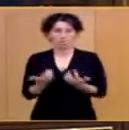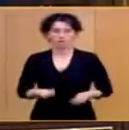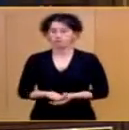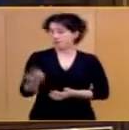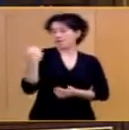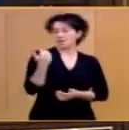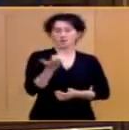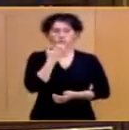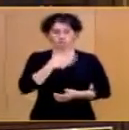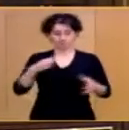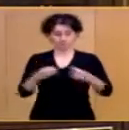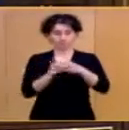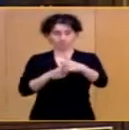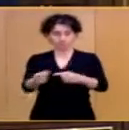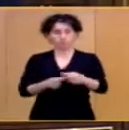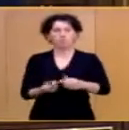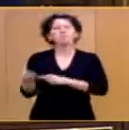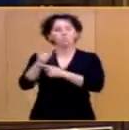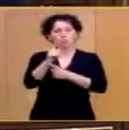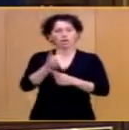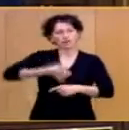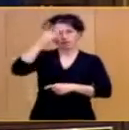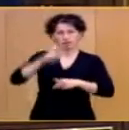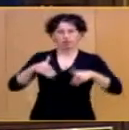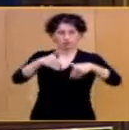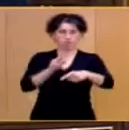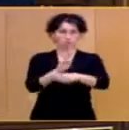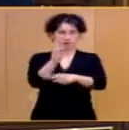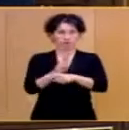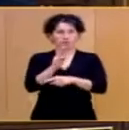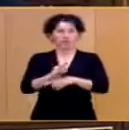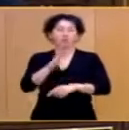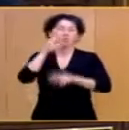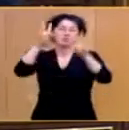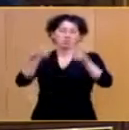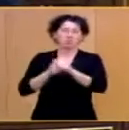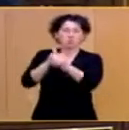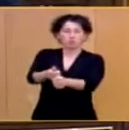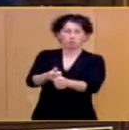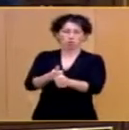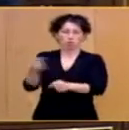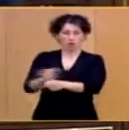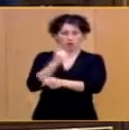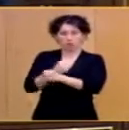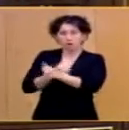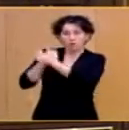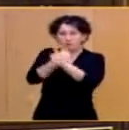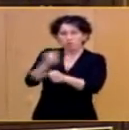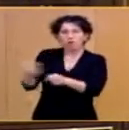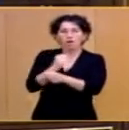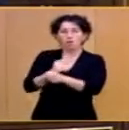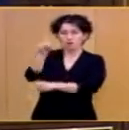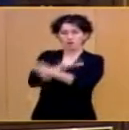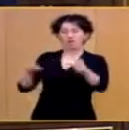BNG presentaba una iniciativa parlamentaria ante la situación de persecución laboral que padecen varios trabajadores de la Capitanía Marítima